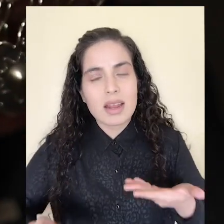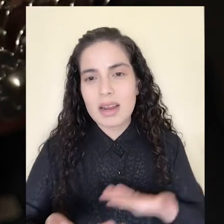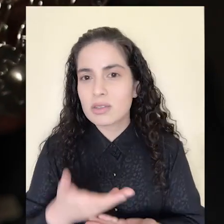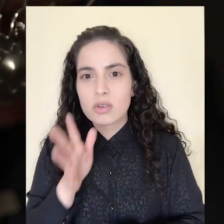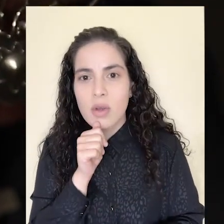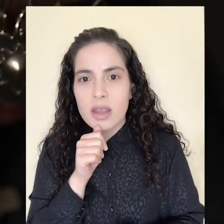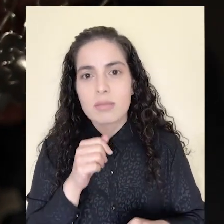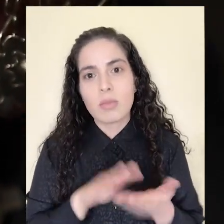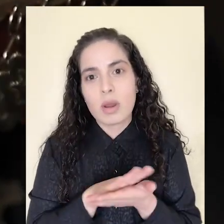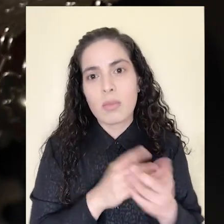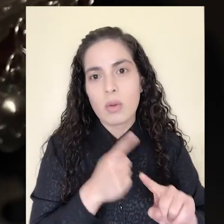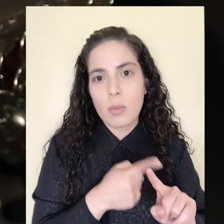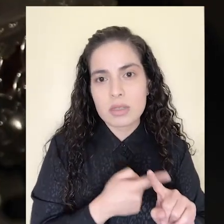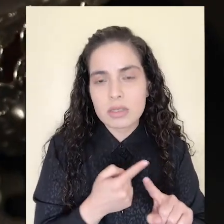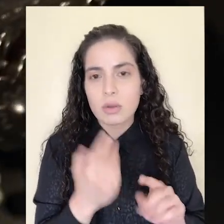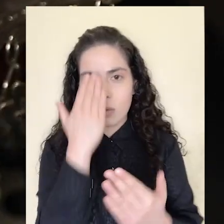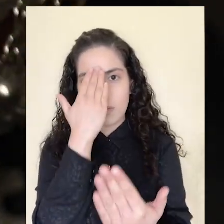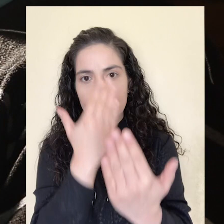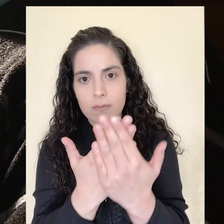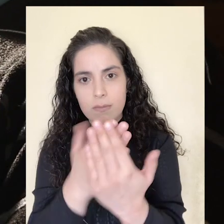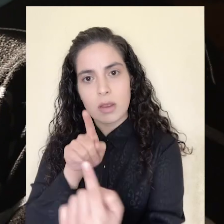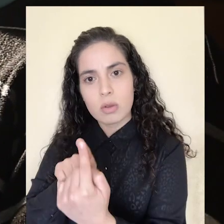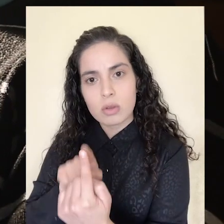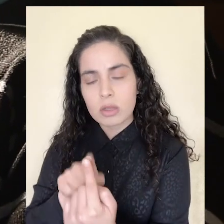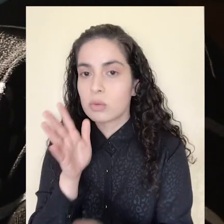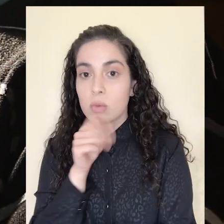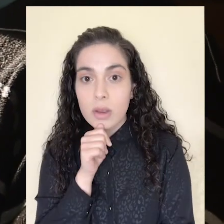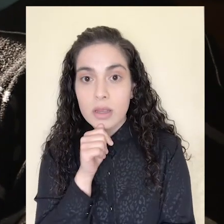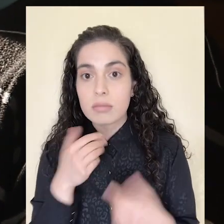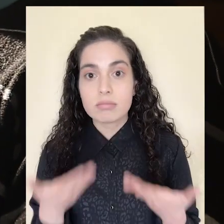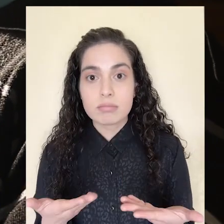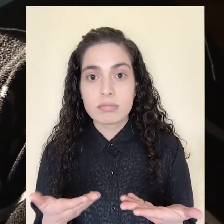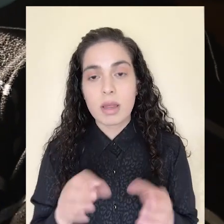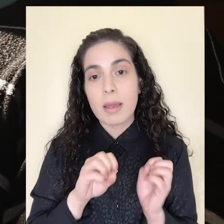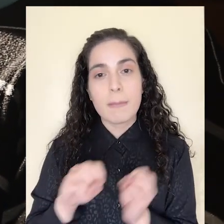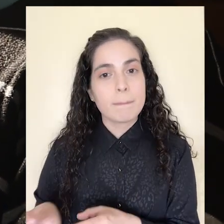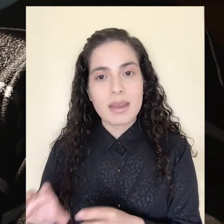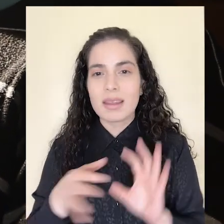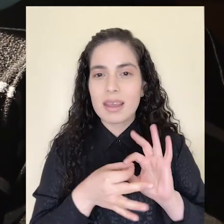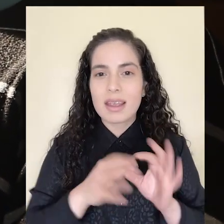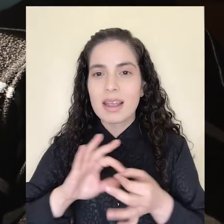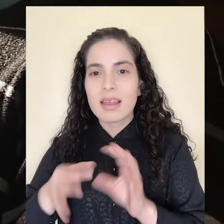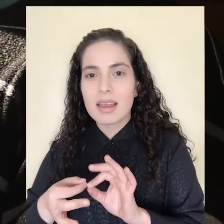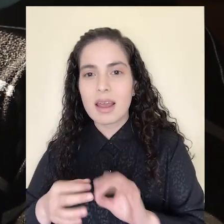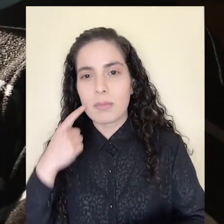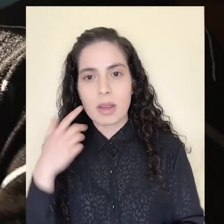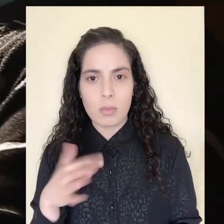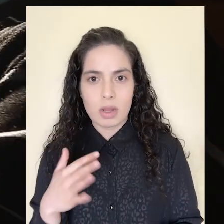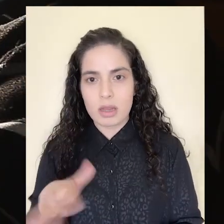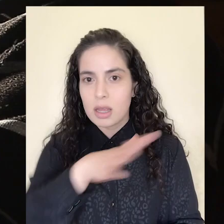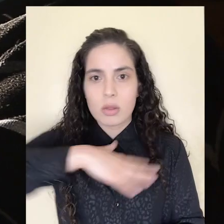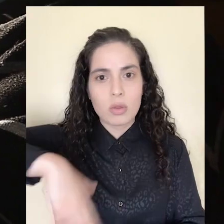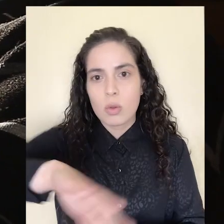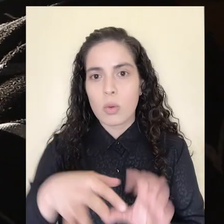Porque si nosotros no tenemos una interacción con otra persona, ya sea conversación, ya sea ver los contactos físicos y todo lo demás, se